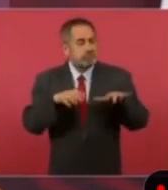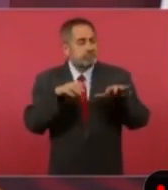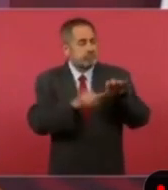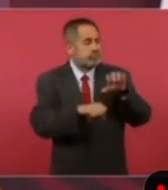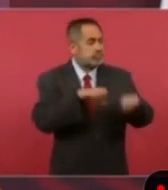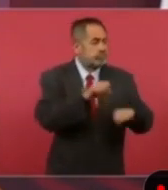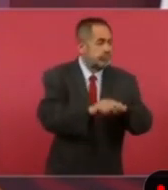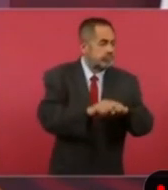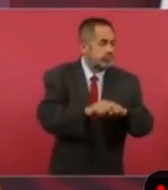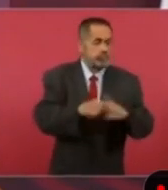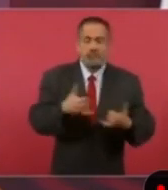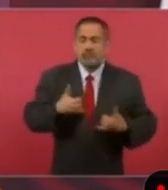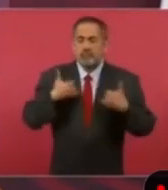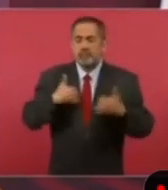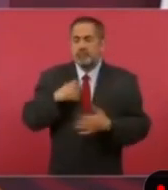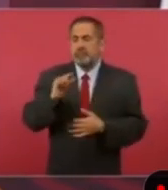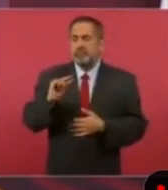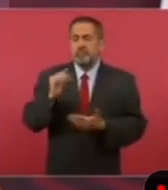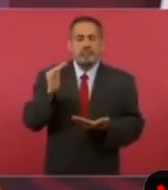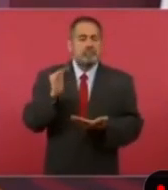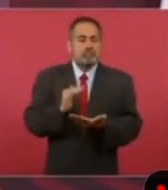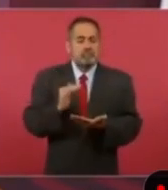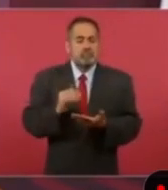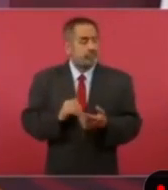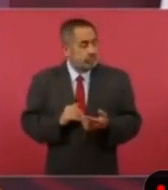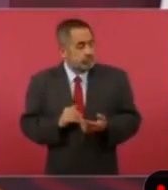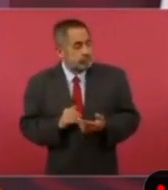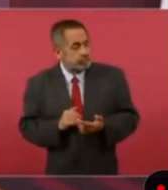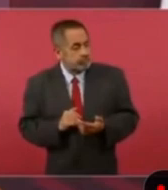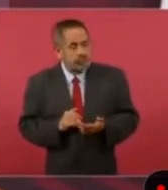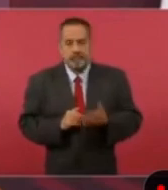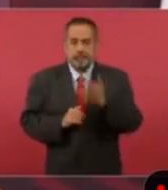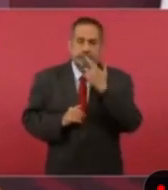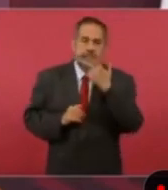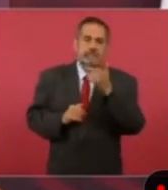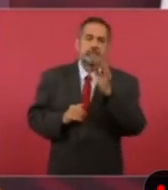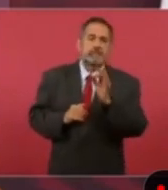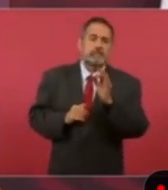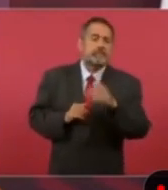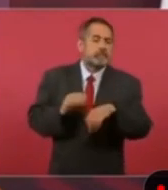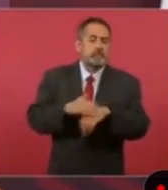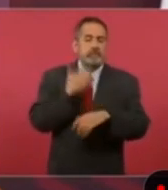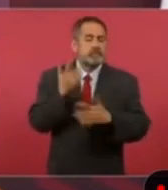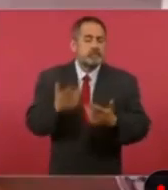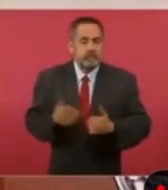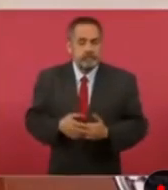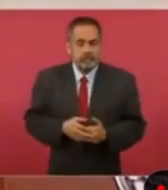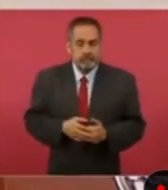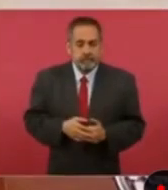Menos jóvenes detenidos. ¿Y eso por qué? Porque